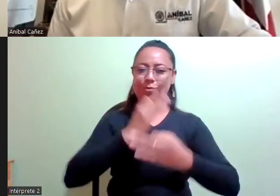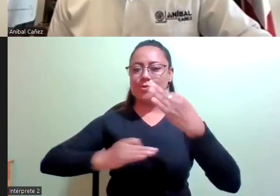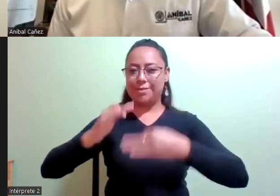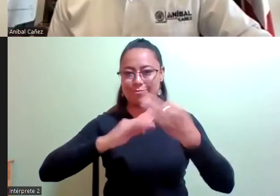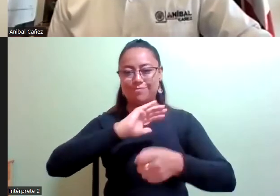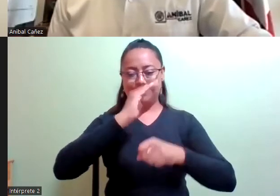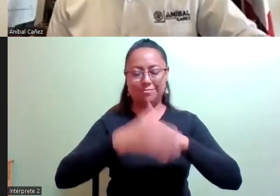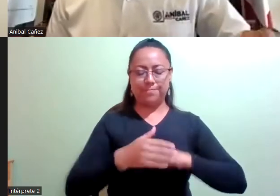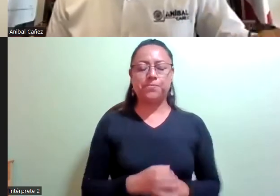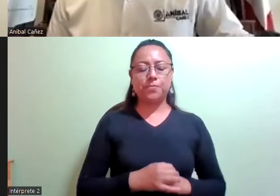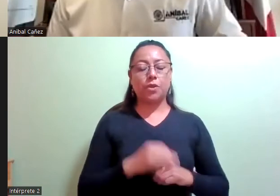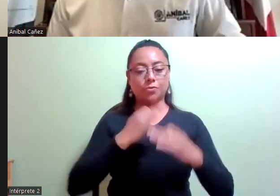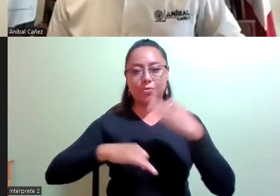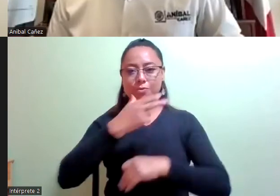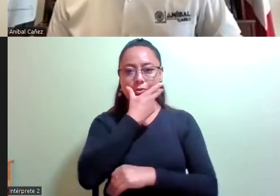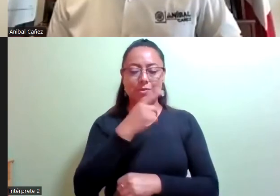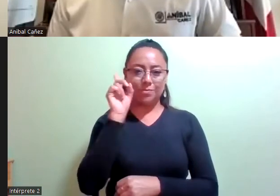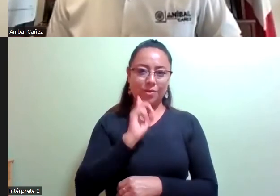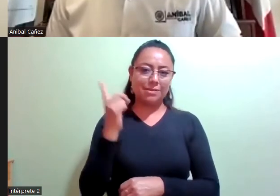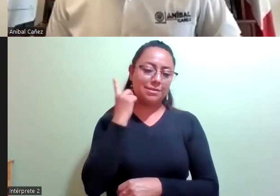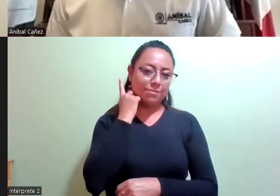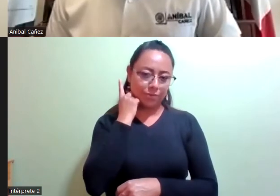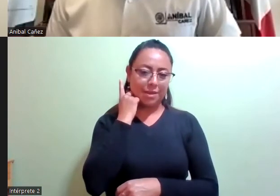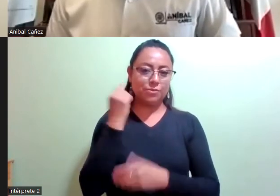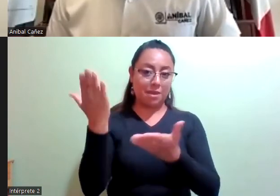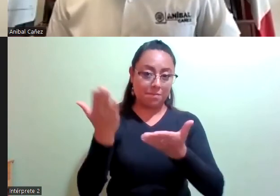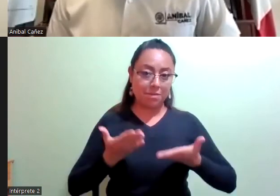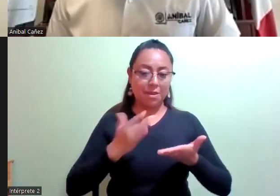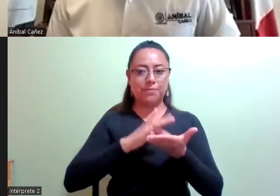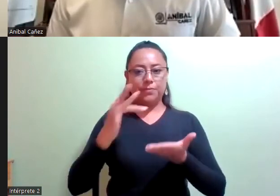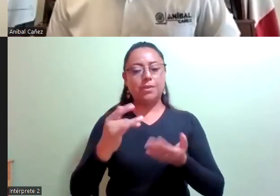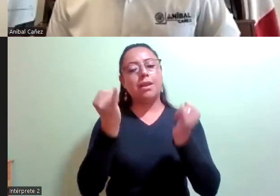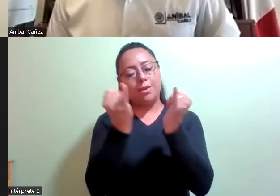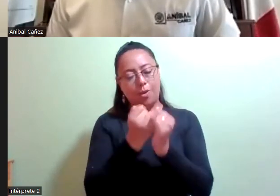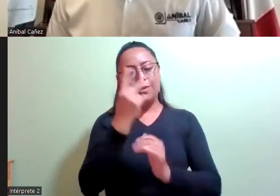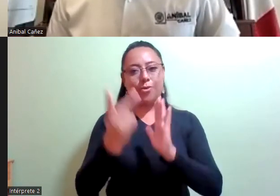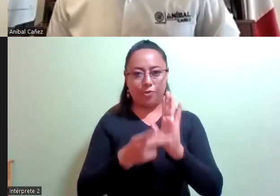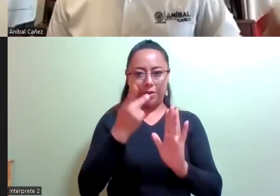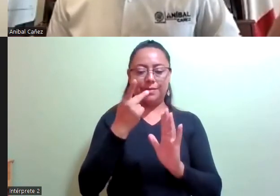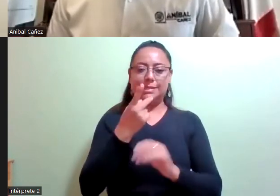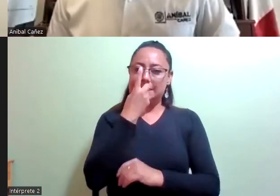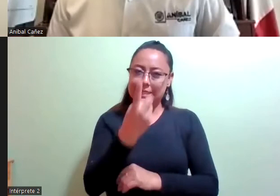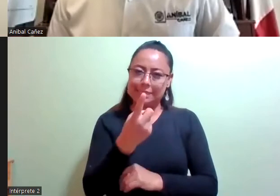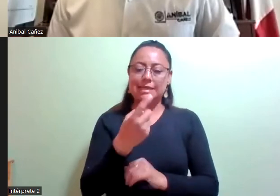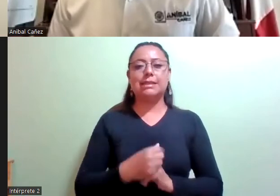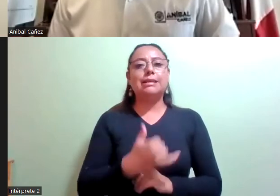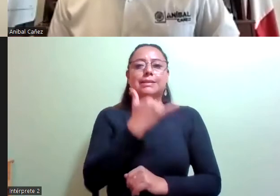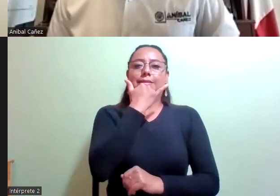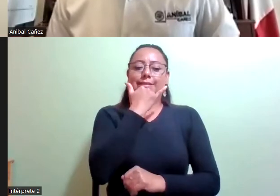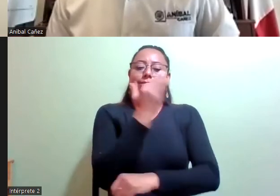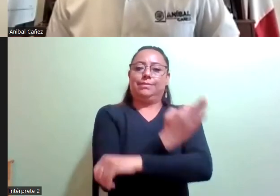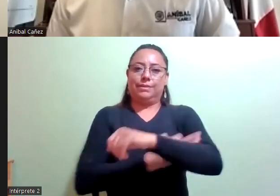las diputadas y diputados su asistencia y de igual forma reiterándoles una disculpa por el retraso, pero con la